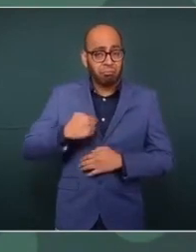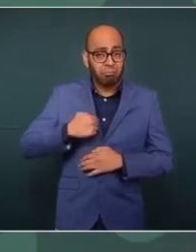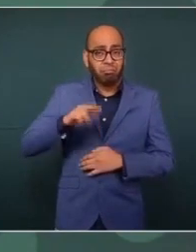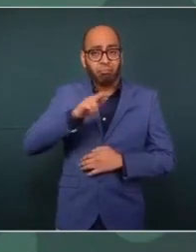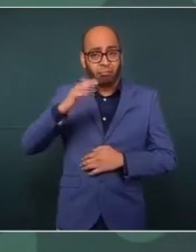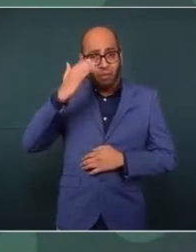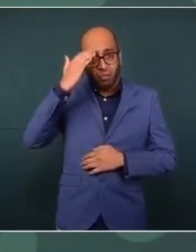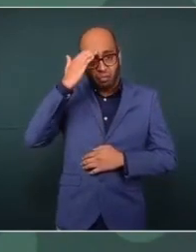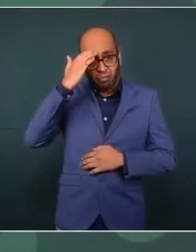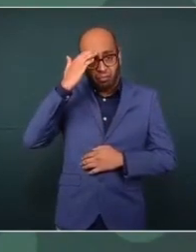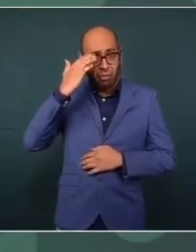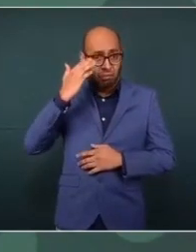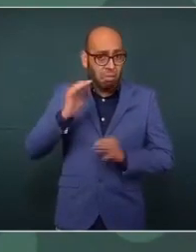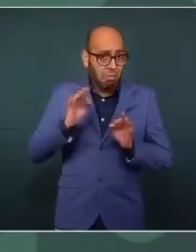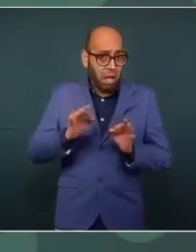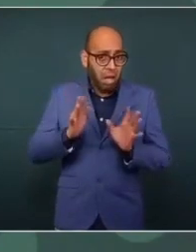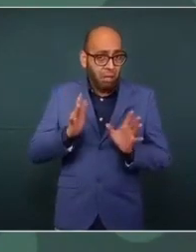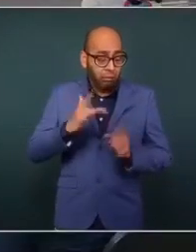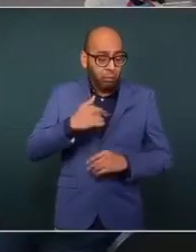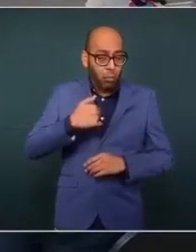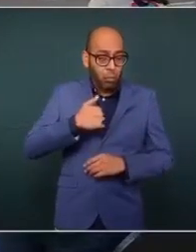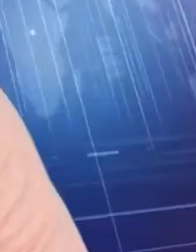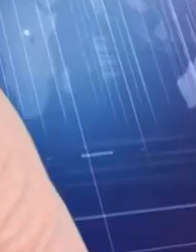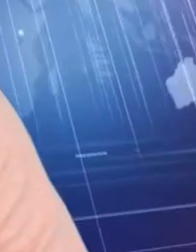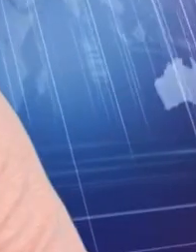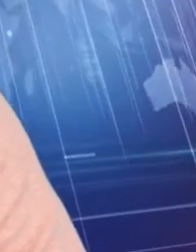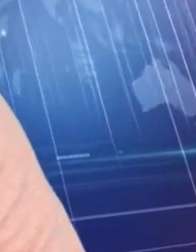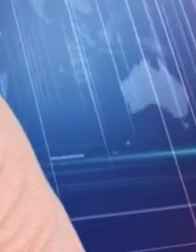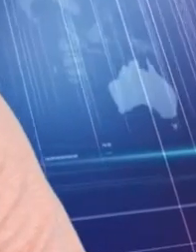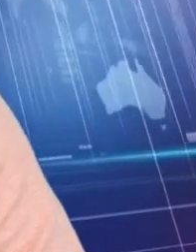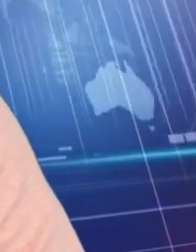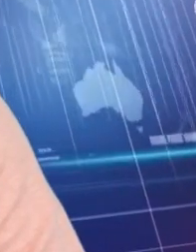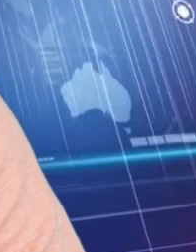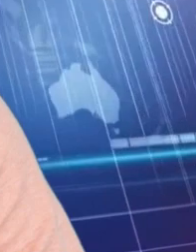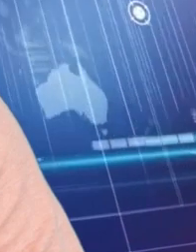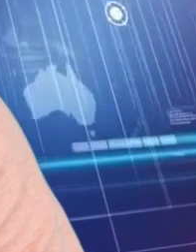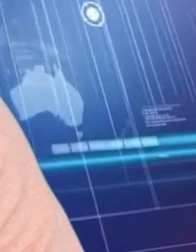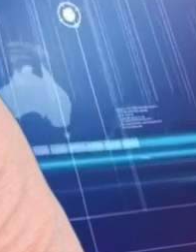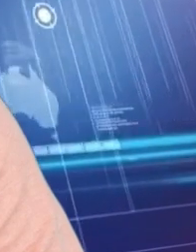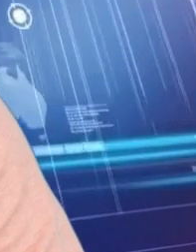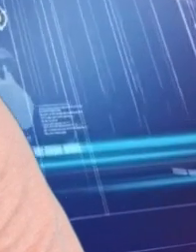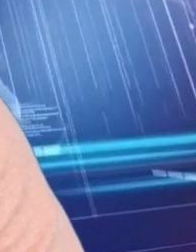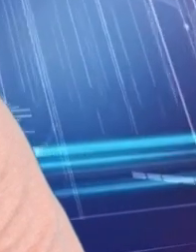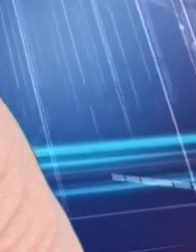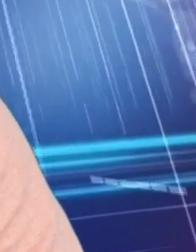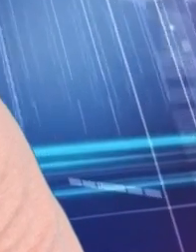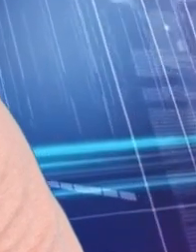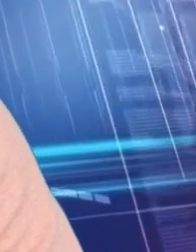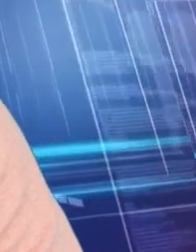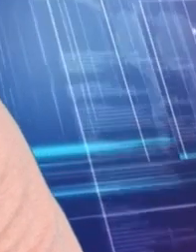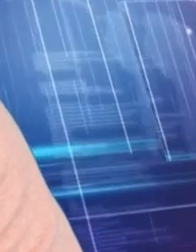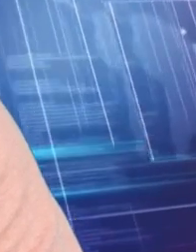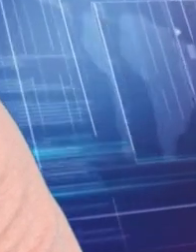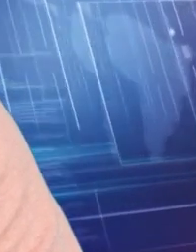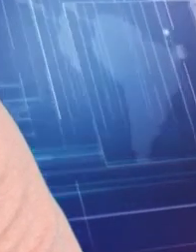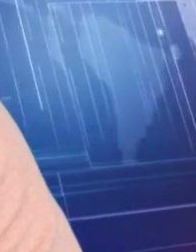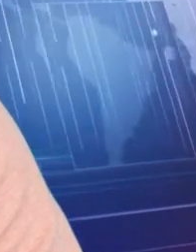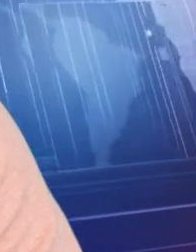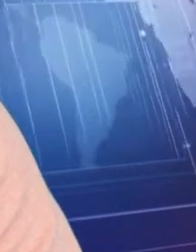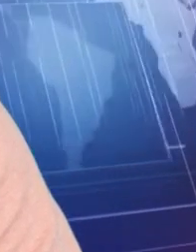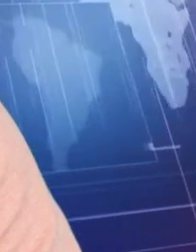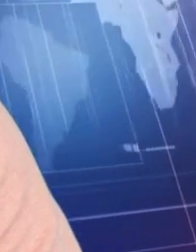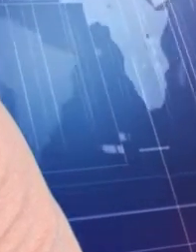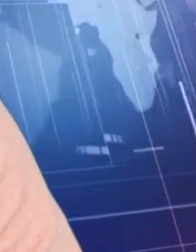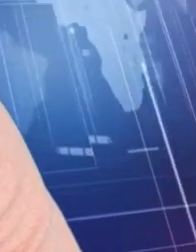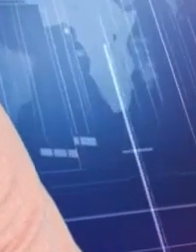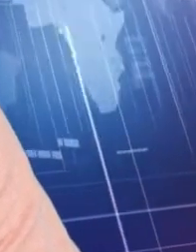que sentimos y pensamos. Ese es un derecho sagrado. Por cierto, también comentó López Obrador sobre el atentado que sufrió el secretario de Seguridad Pública de